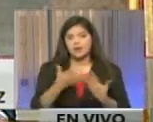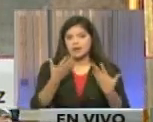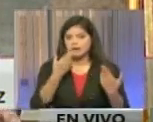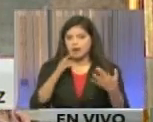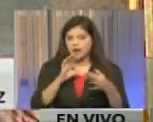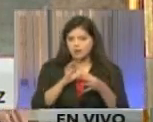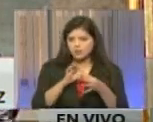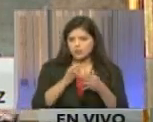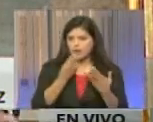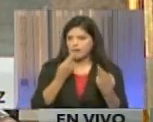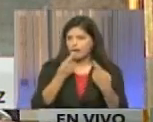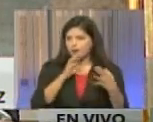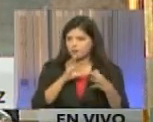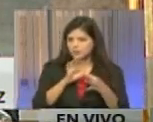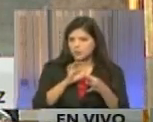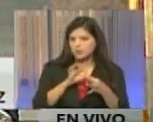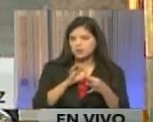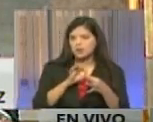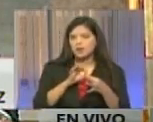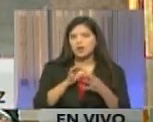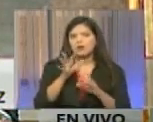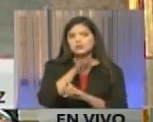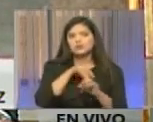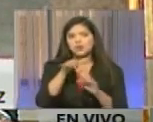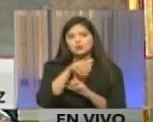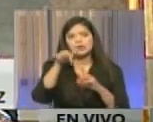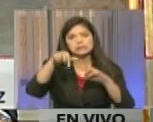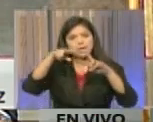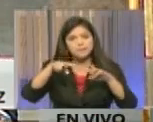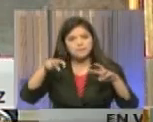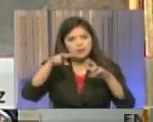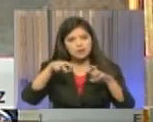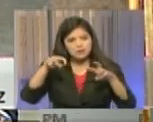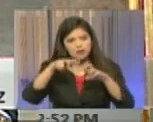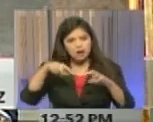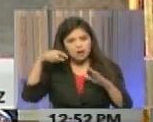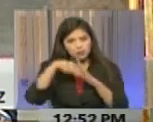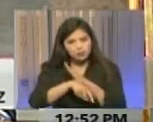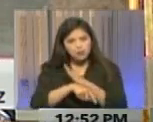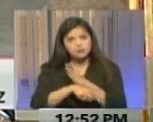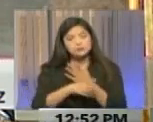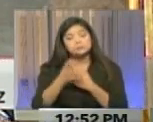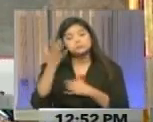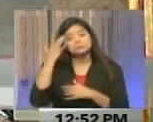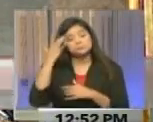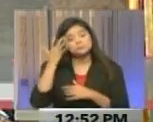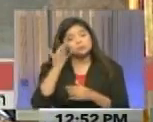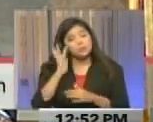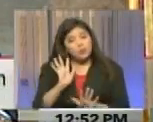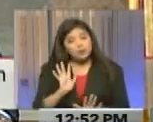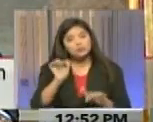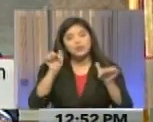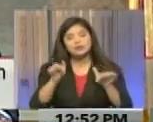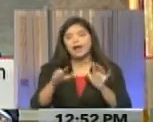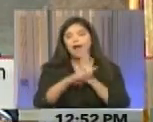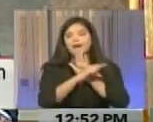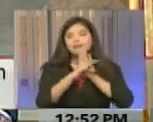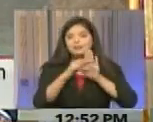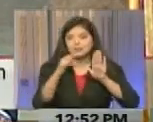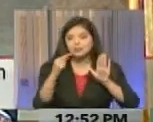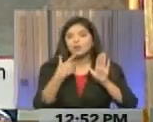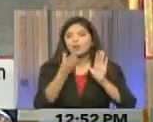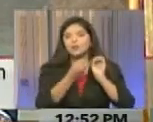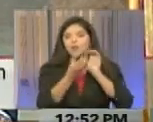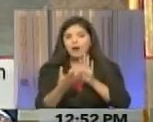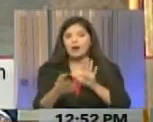relaciones con los hechos que se vienen investigando. En los supuestos que están en ese artículo que le comenté,